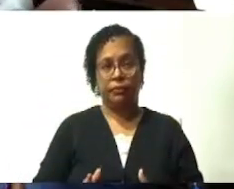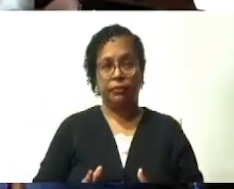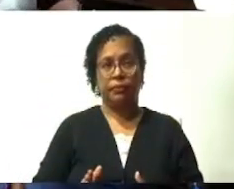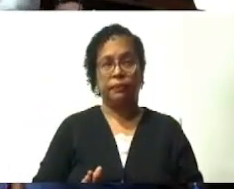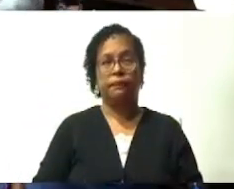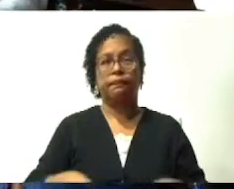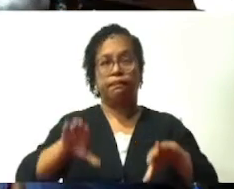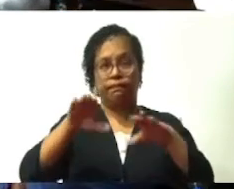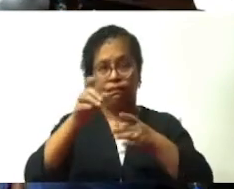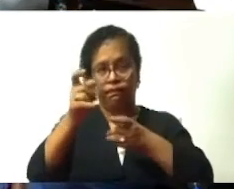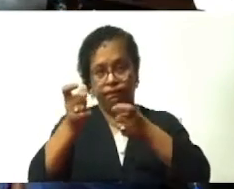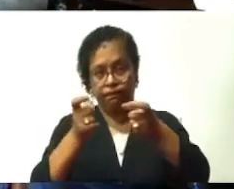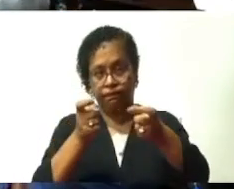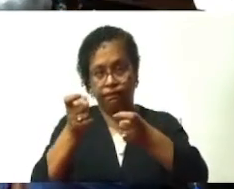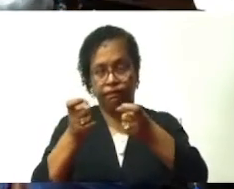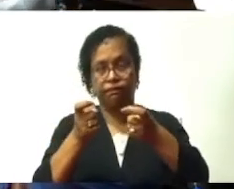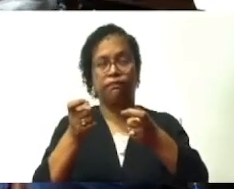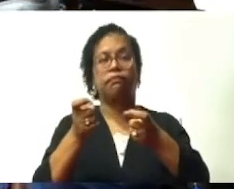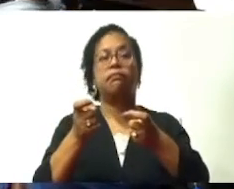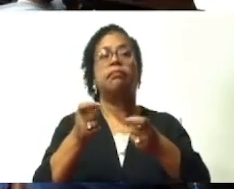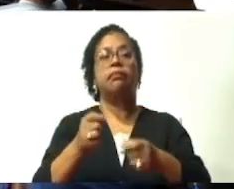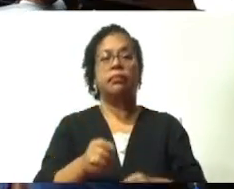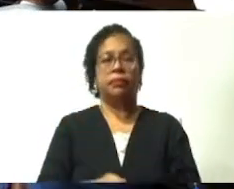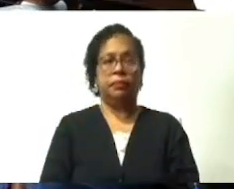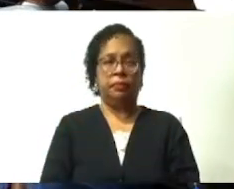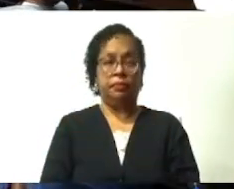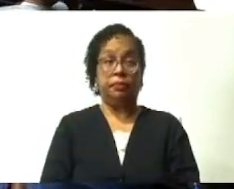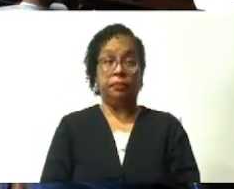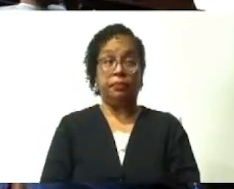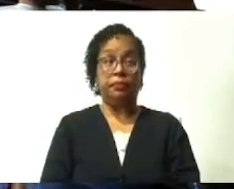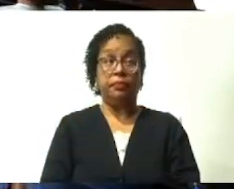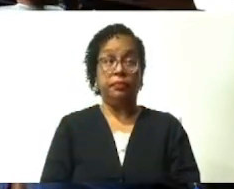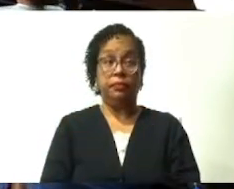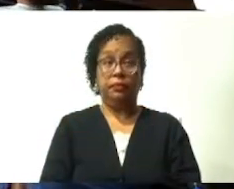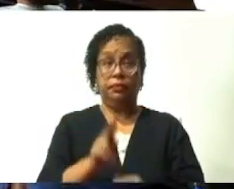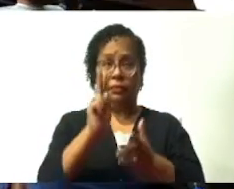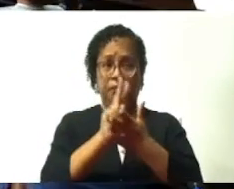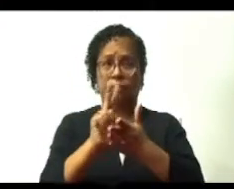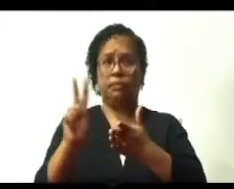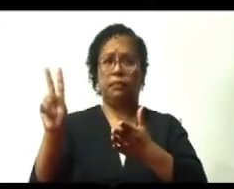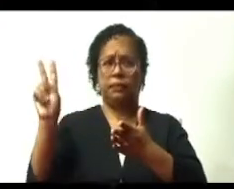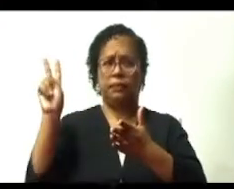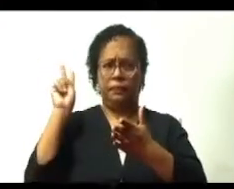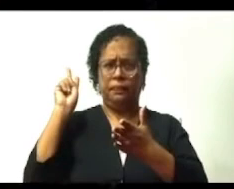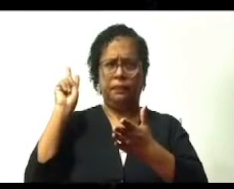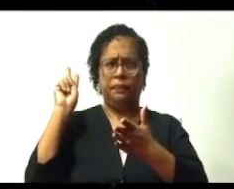directivo. En la semana antepasada, el diputado